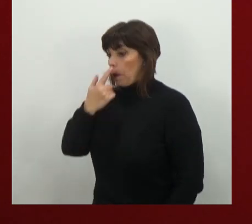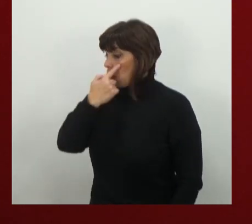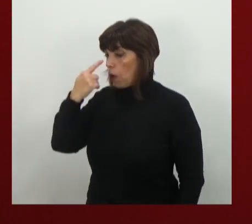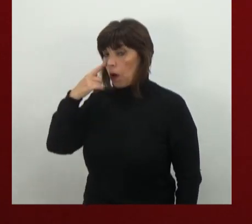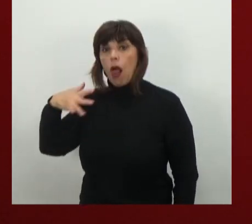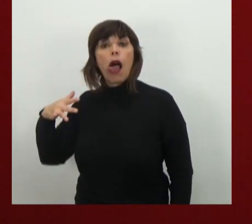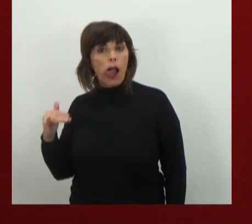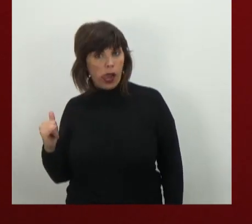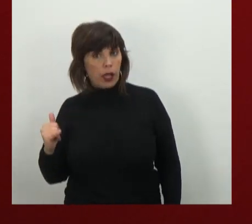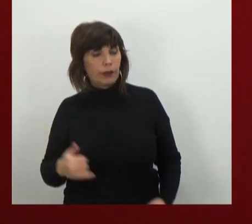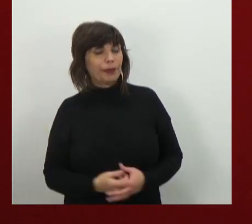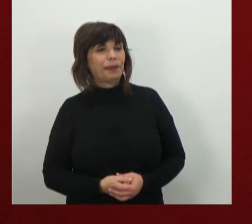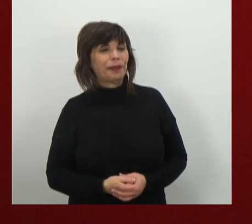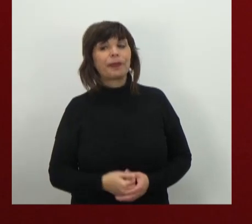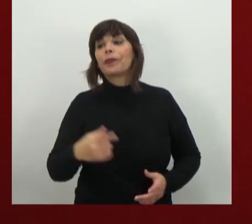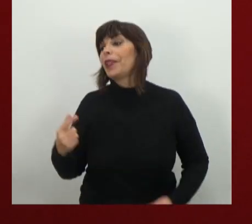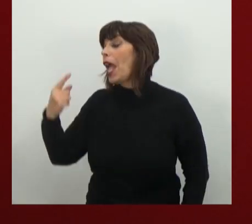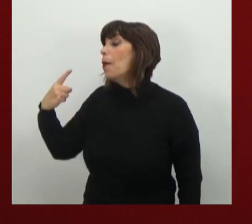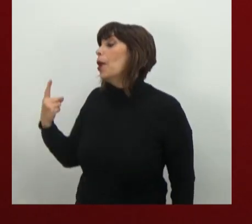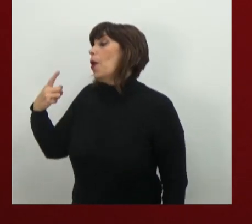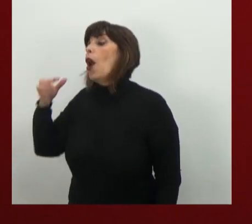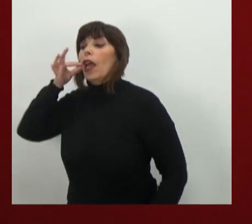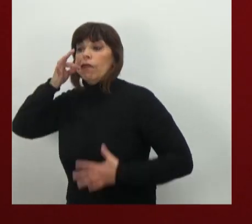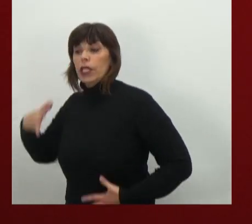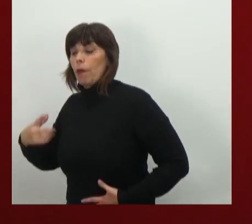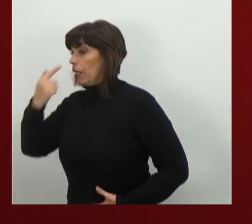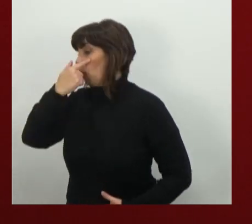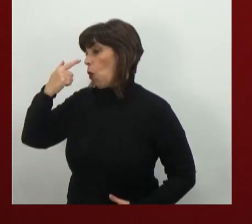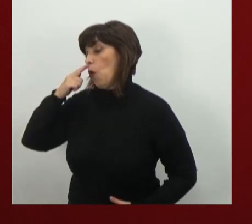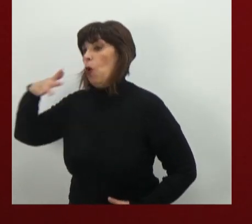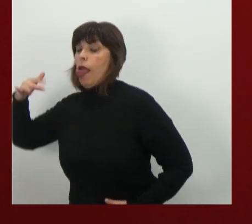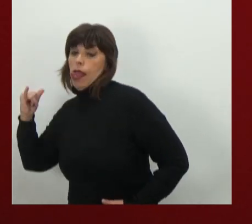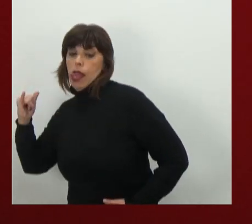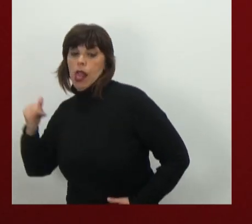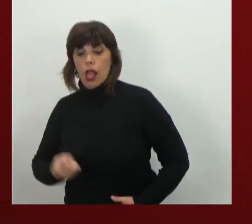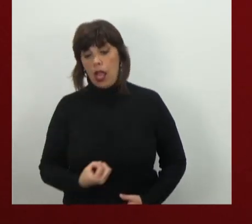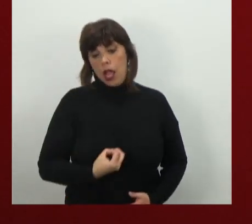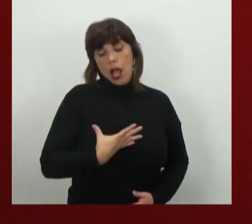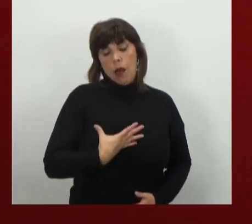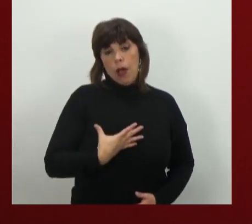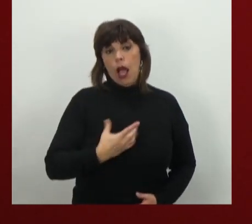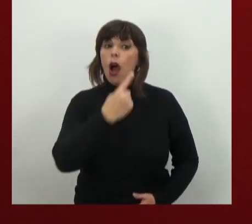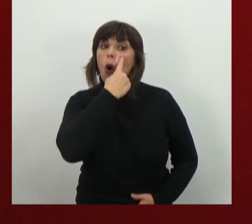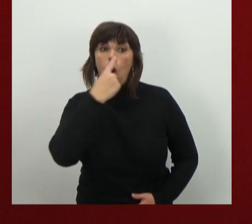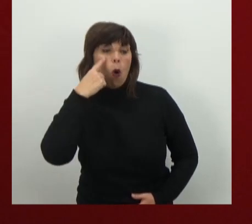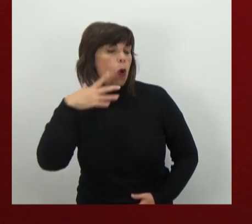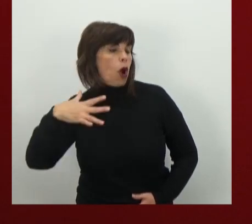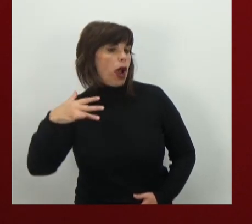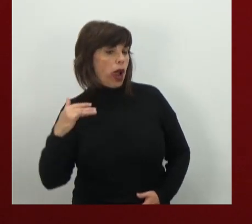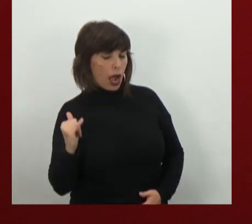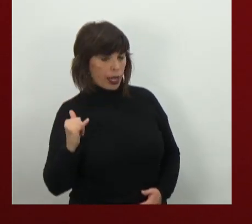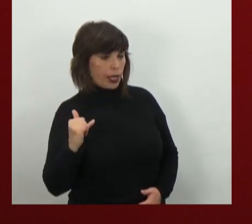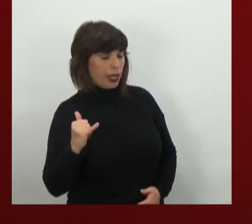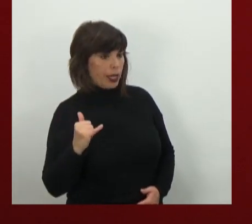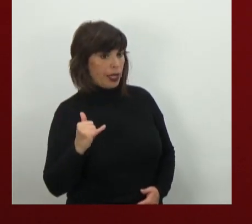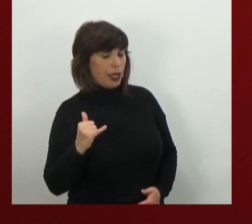tienes ojos. Ojos para ver las obras de Dios. Ojos para